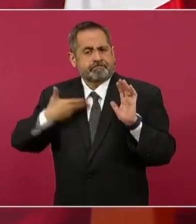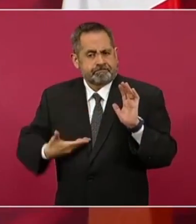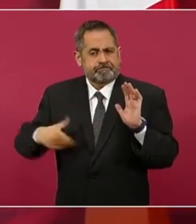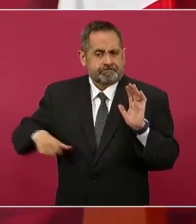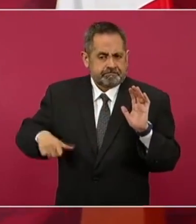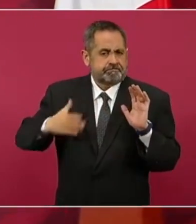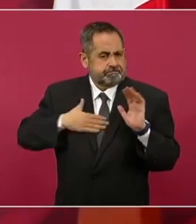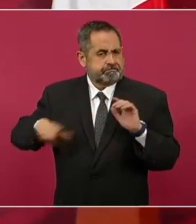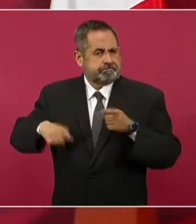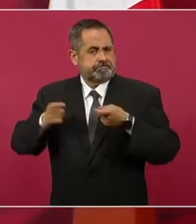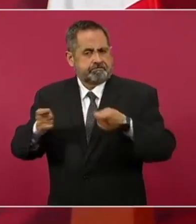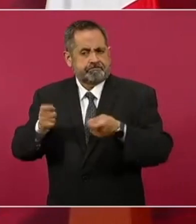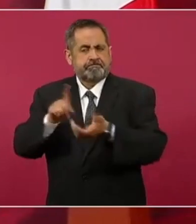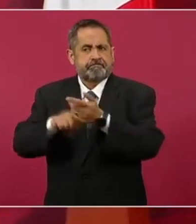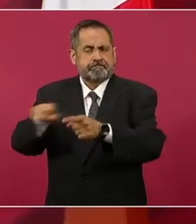gobierno.